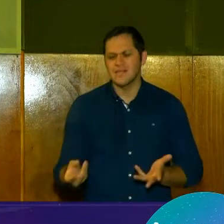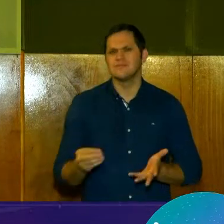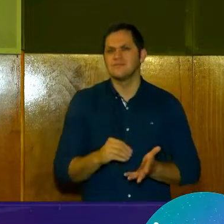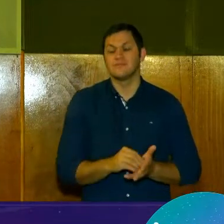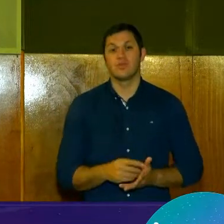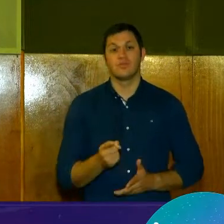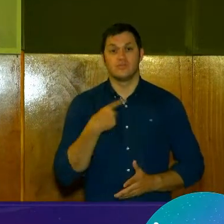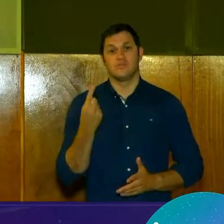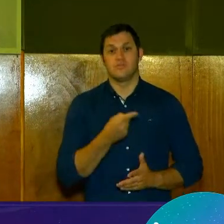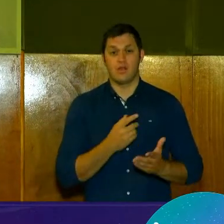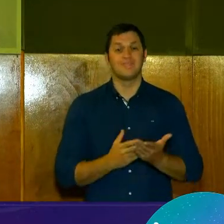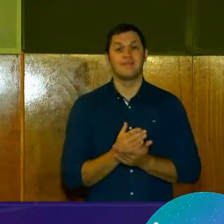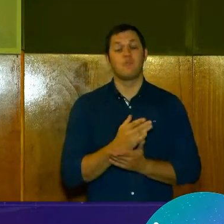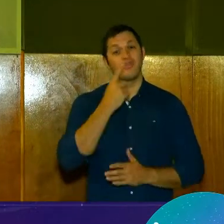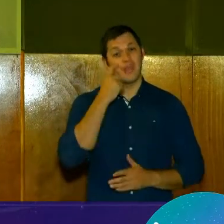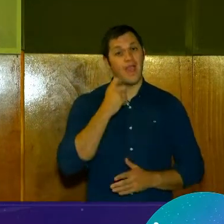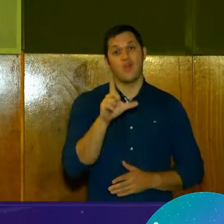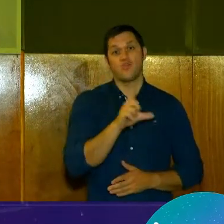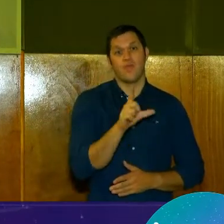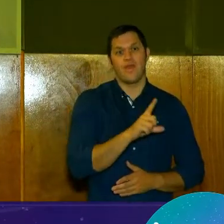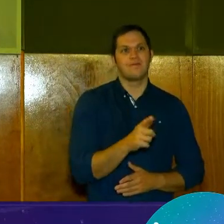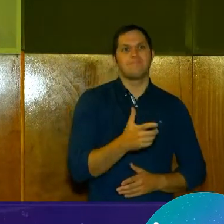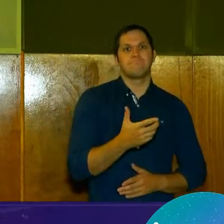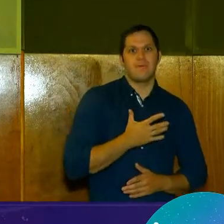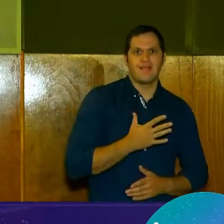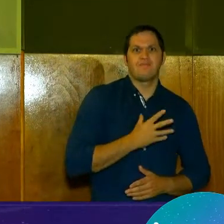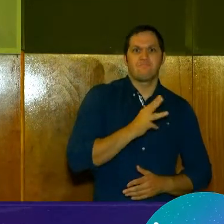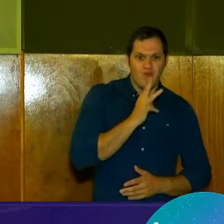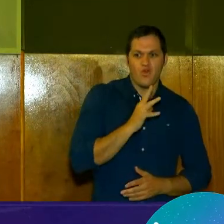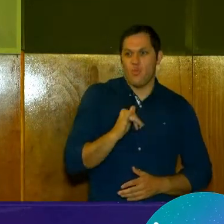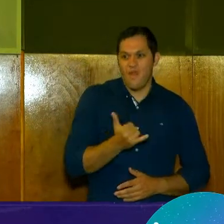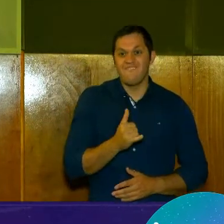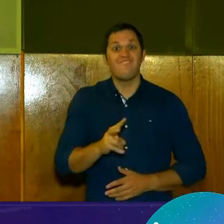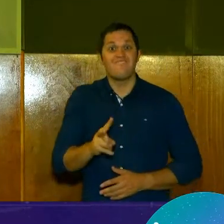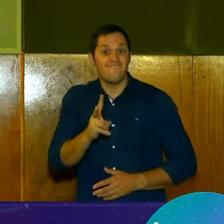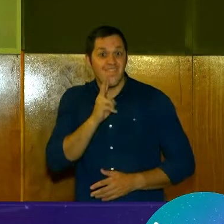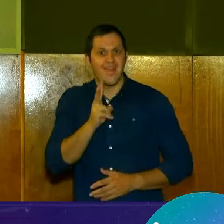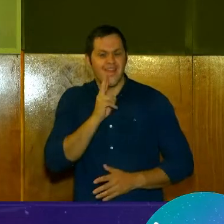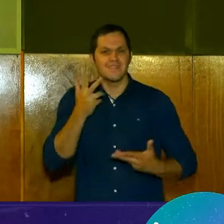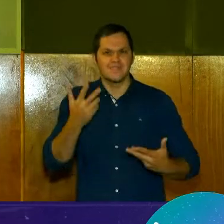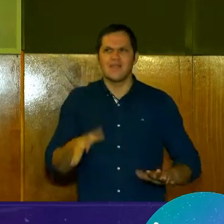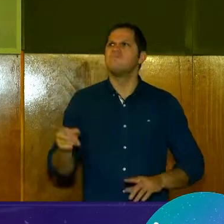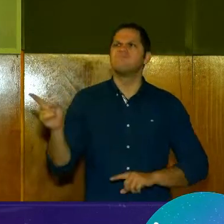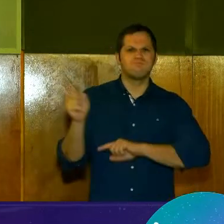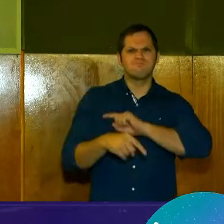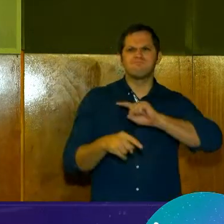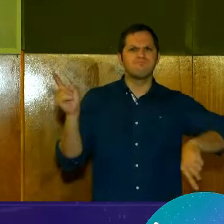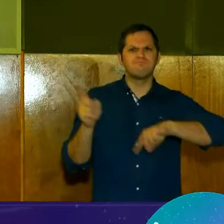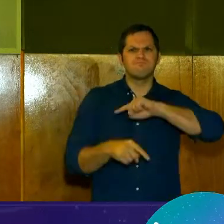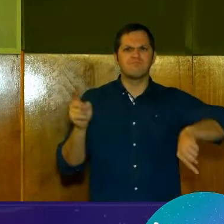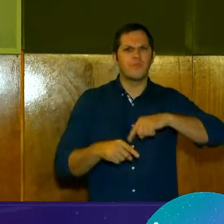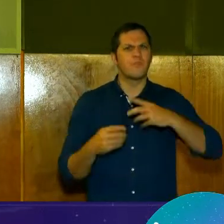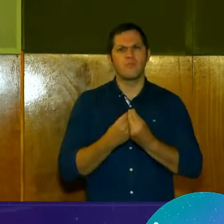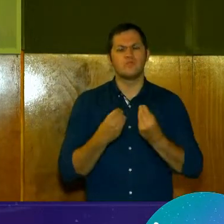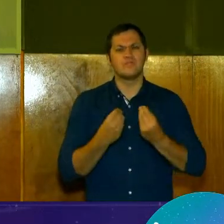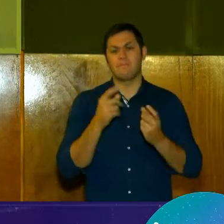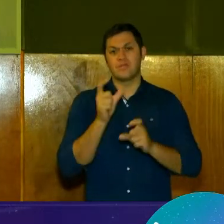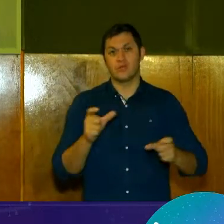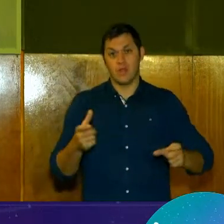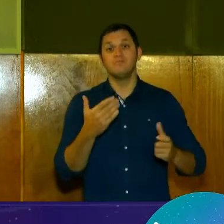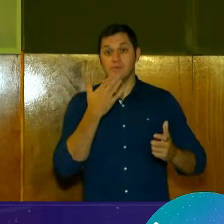uno de ustedes que hoy vinieron será un tiempo sus actividades para escuchar a ellis y sobre todo conocer un poco más de lo que hemos estado haciendo